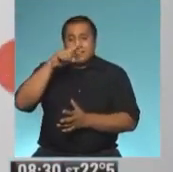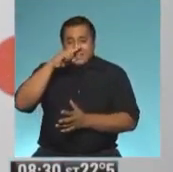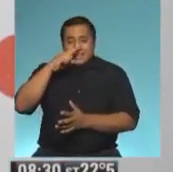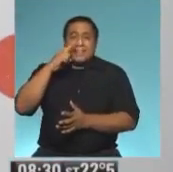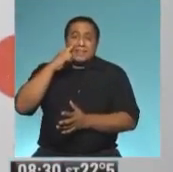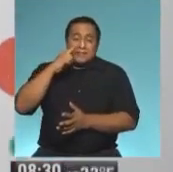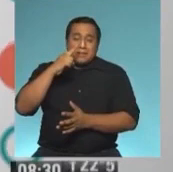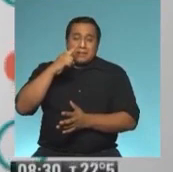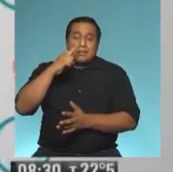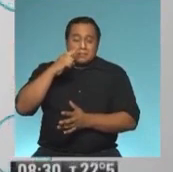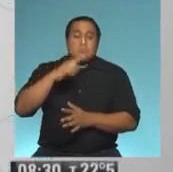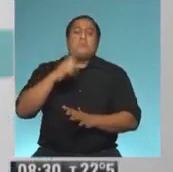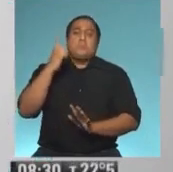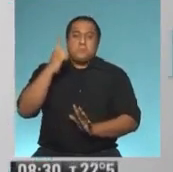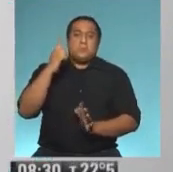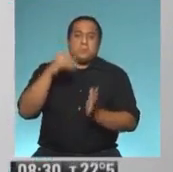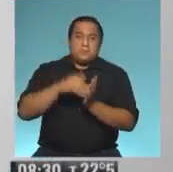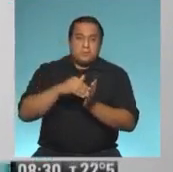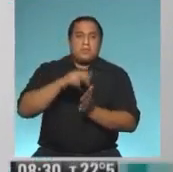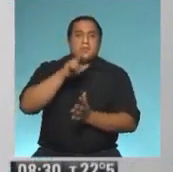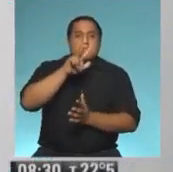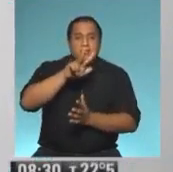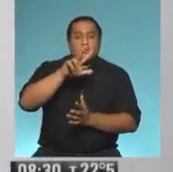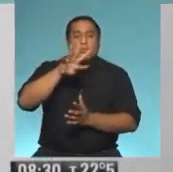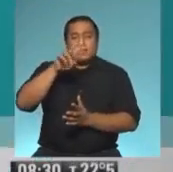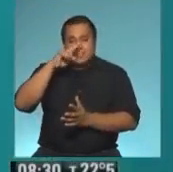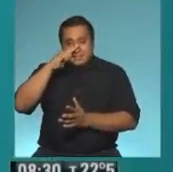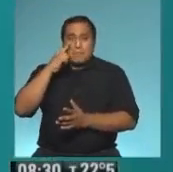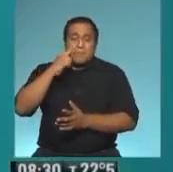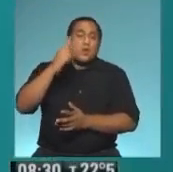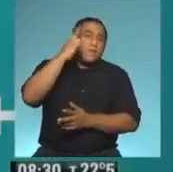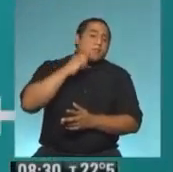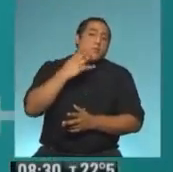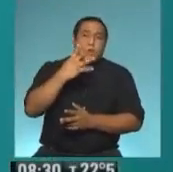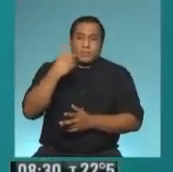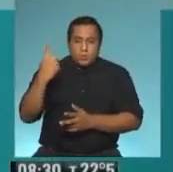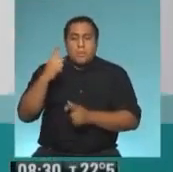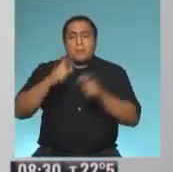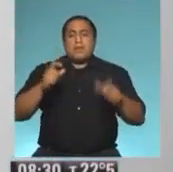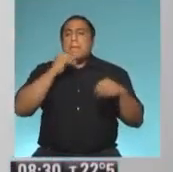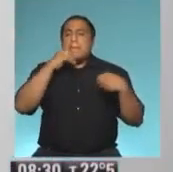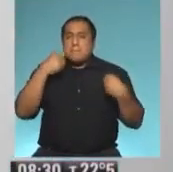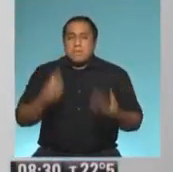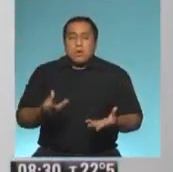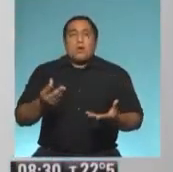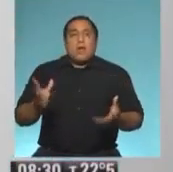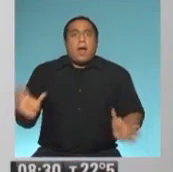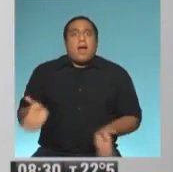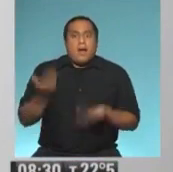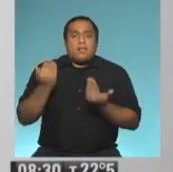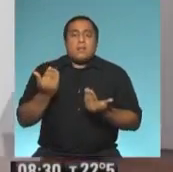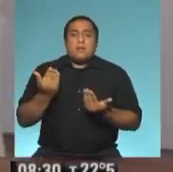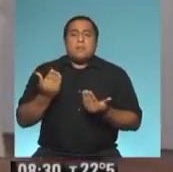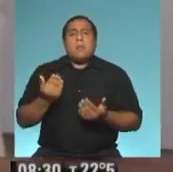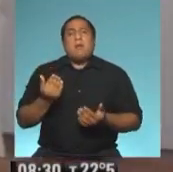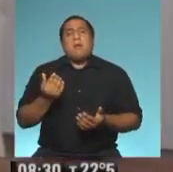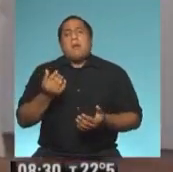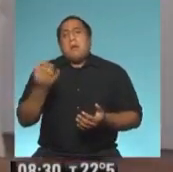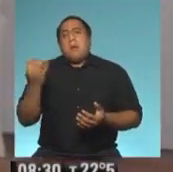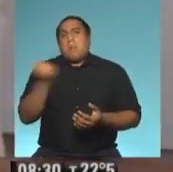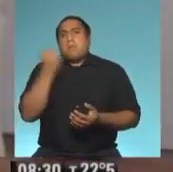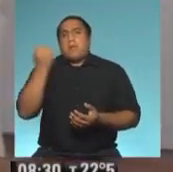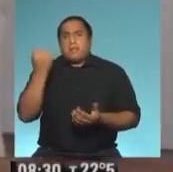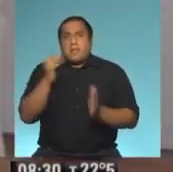1.300.047.000 bien digo, 941 recuperados en nuestro país. Un dato que no es menor, un dato que por supuesto habla de una